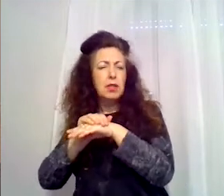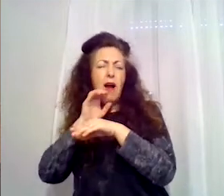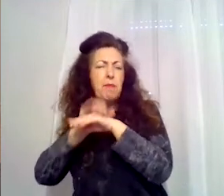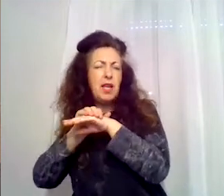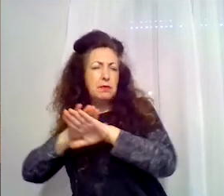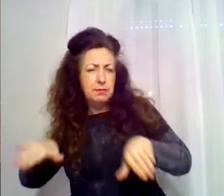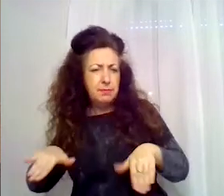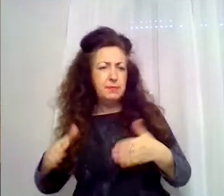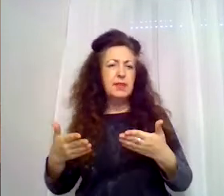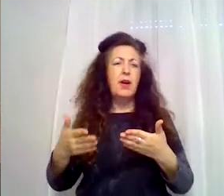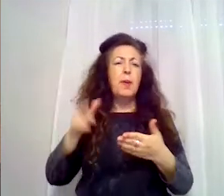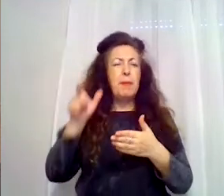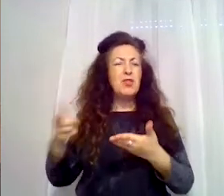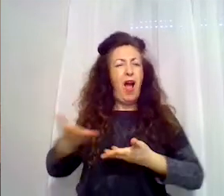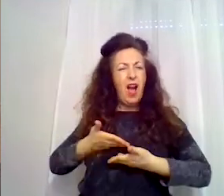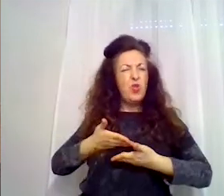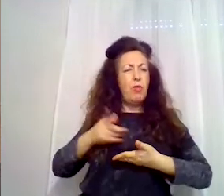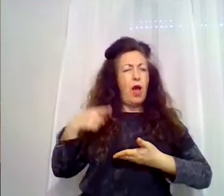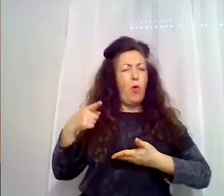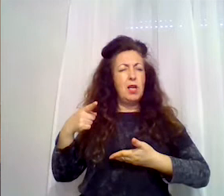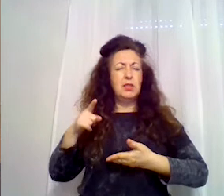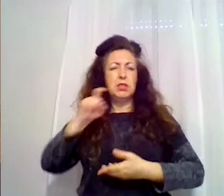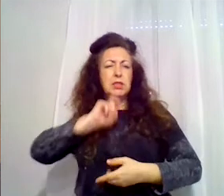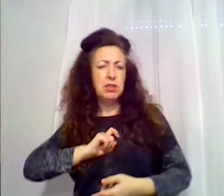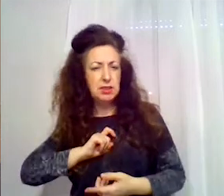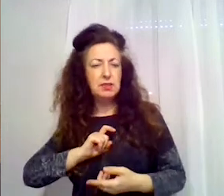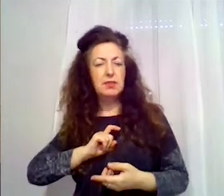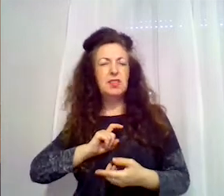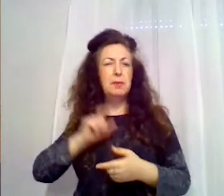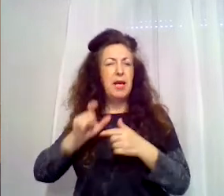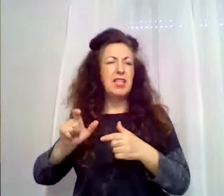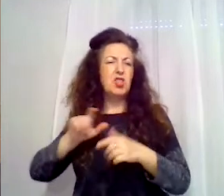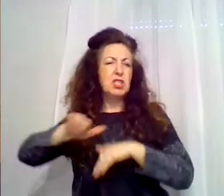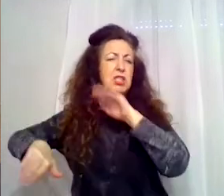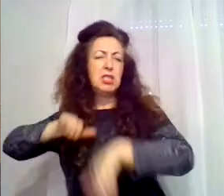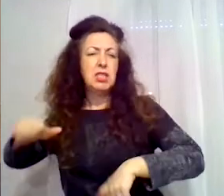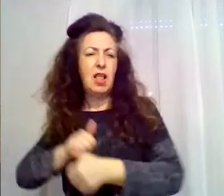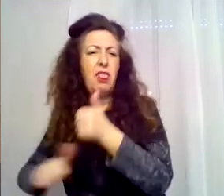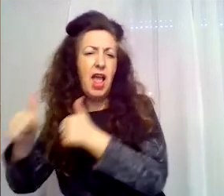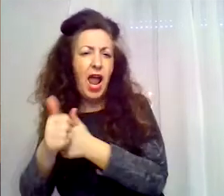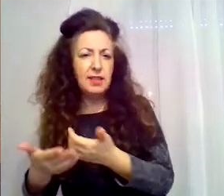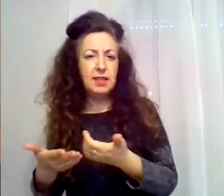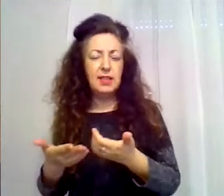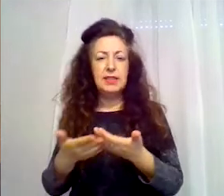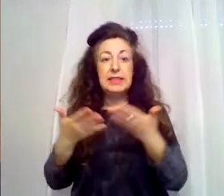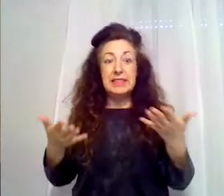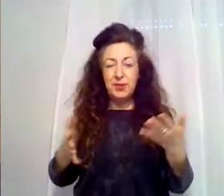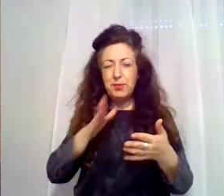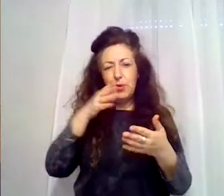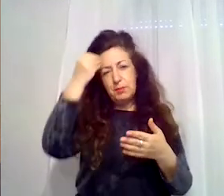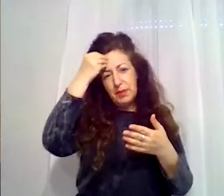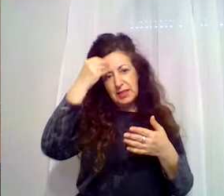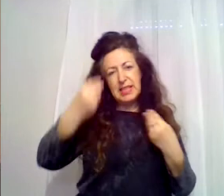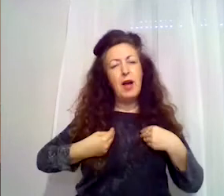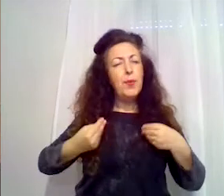el traje, como el pegarse en público, como las reyertas en una taberna, todo eso era muchísimo más